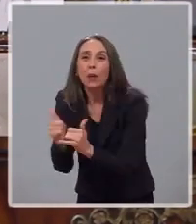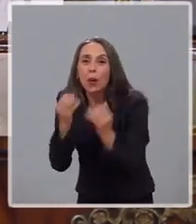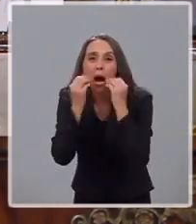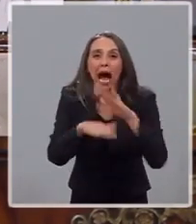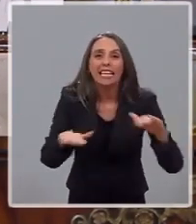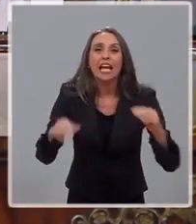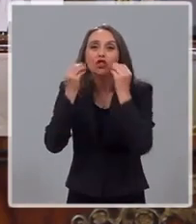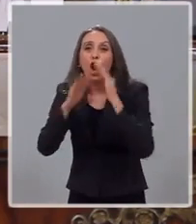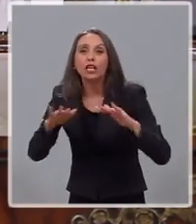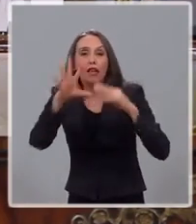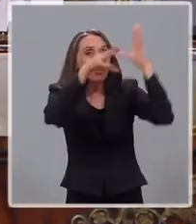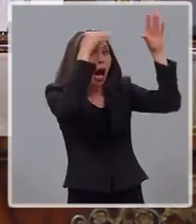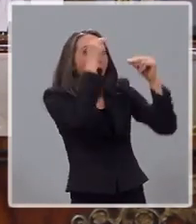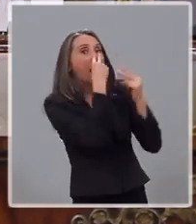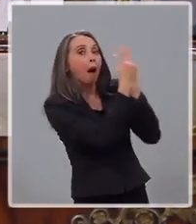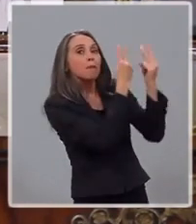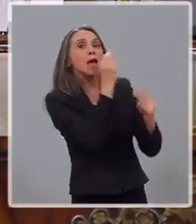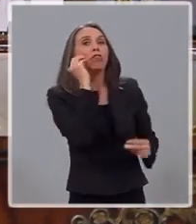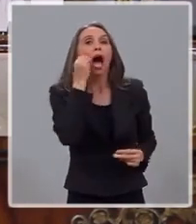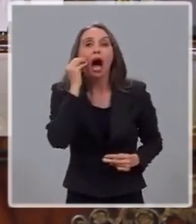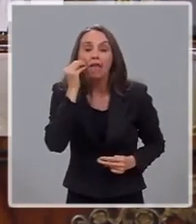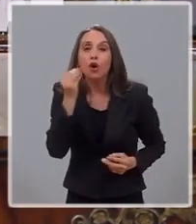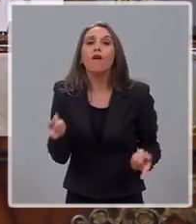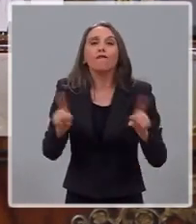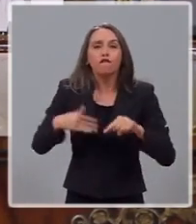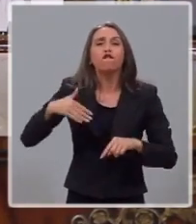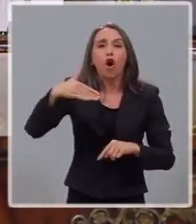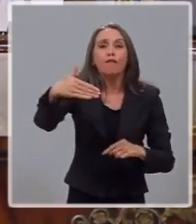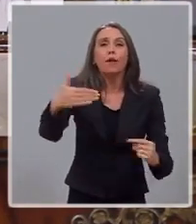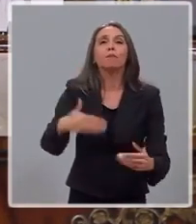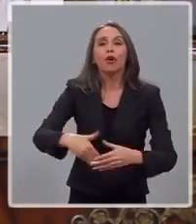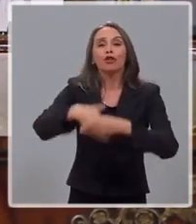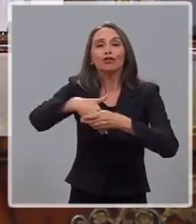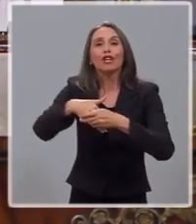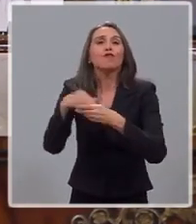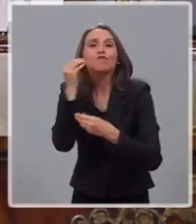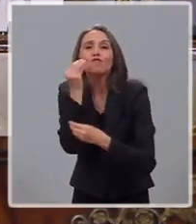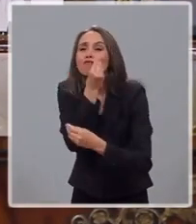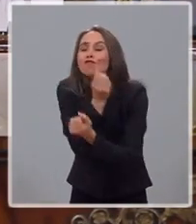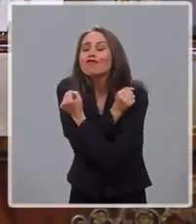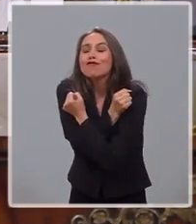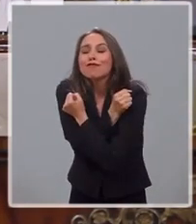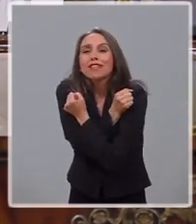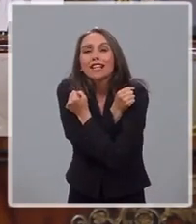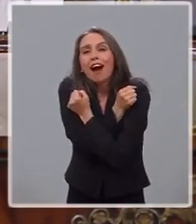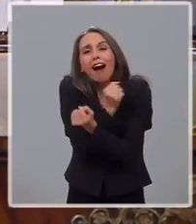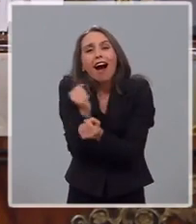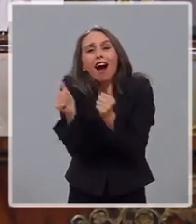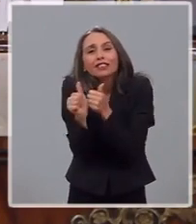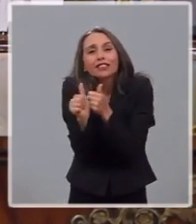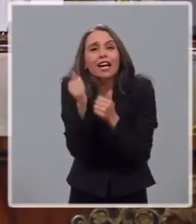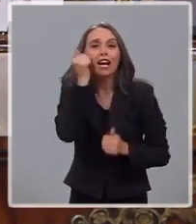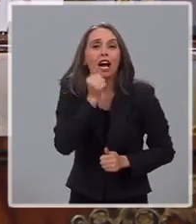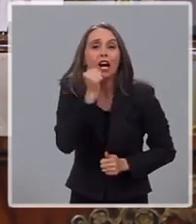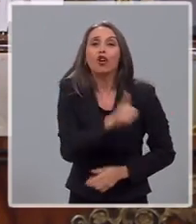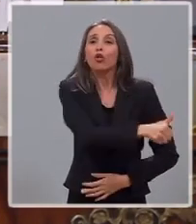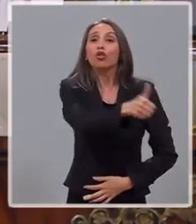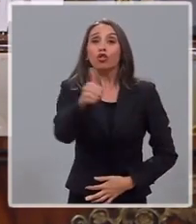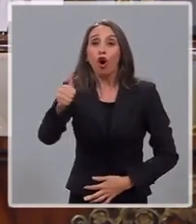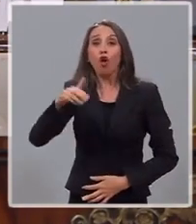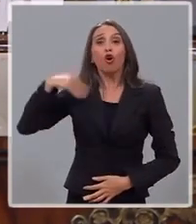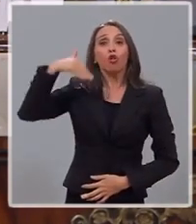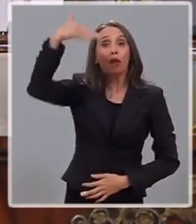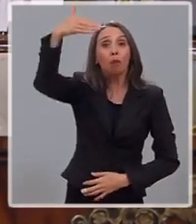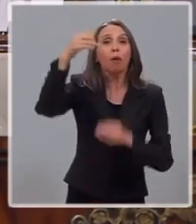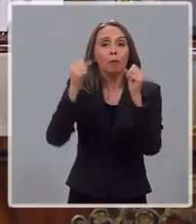y los nietos a aprender con sus abuelos volveremos a saludarnos con cariño y cercanía todos podremos